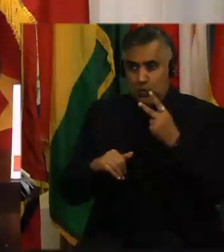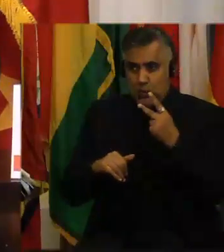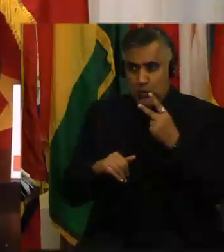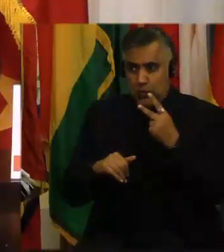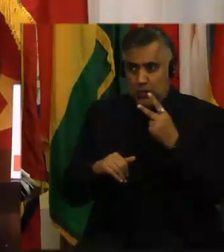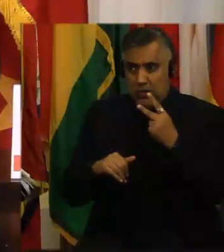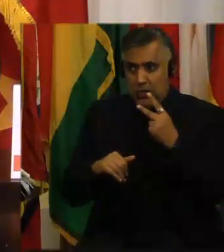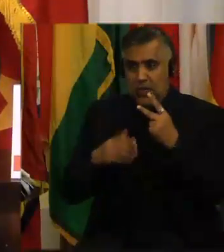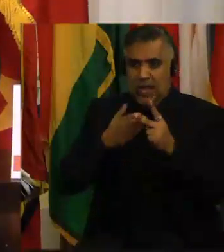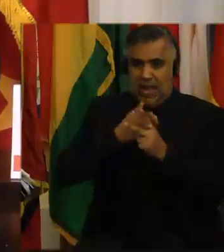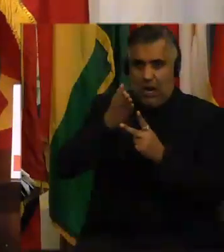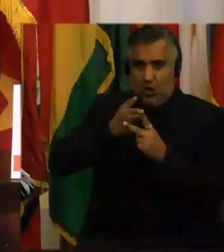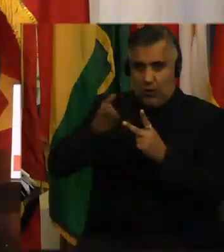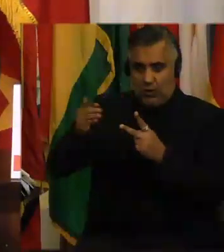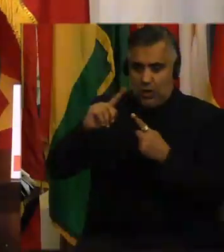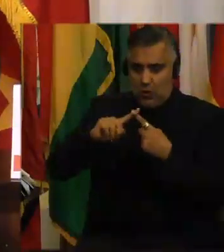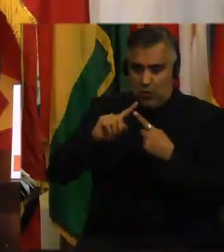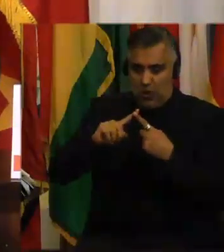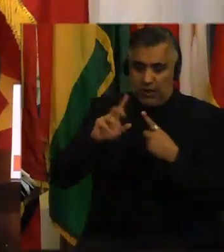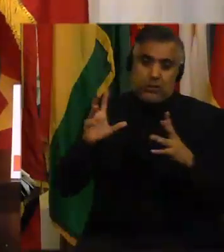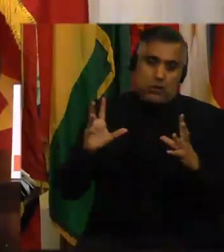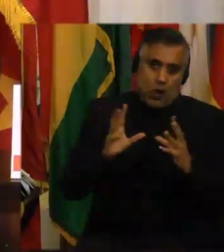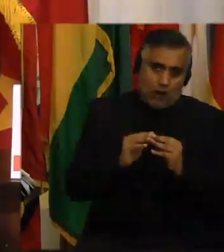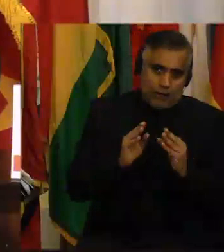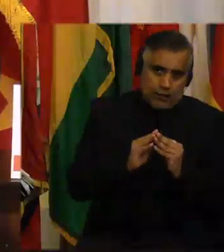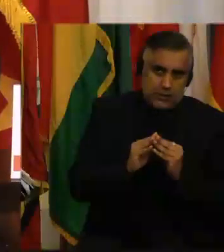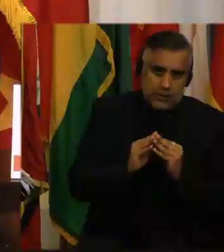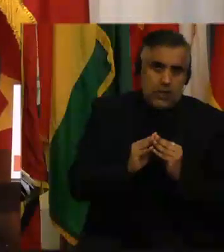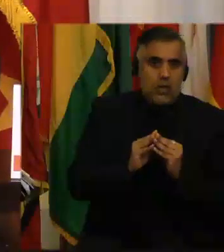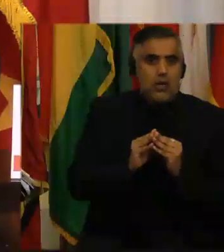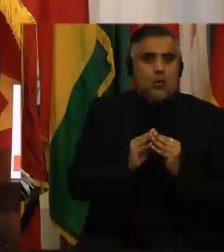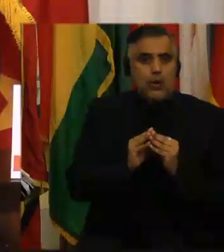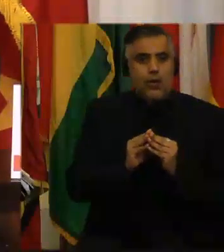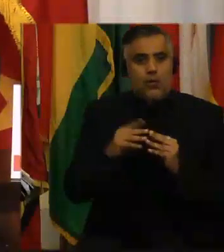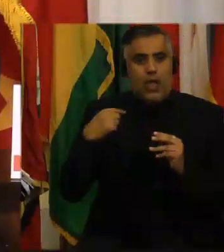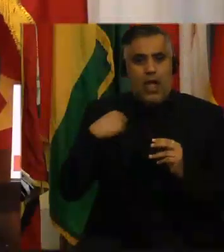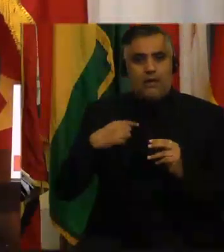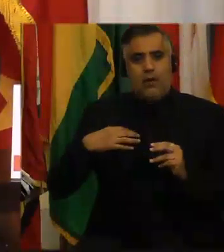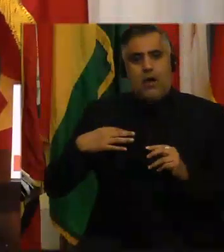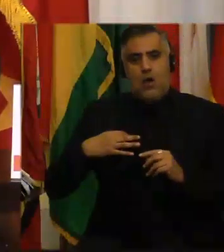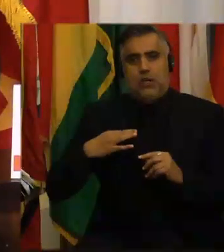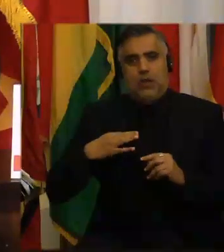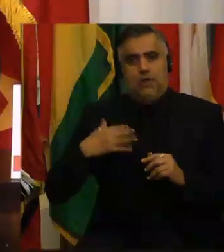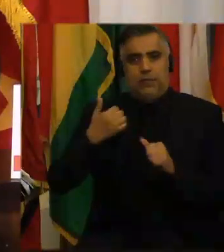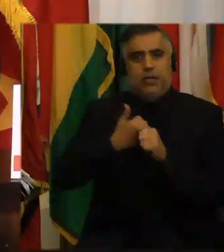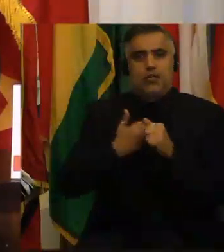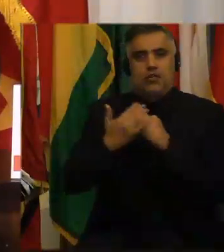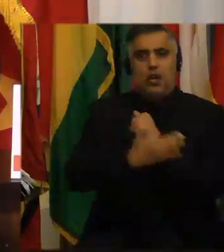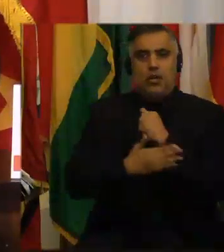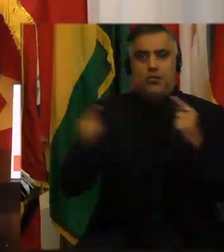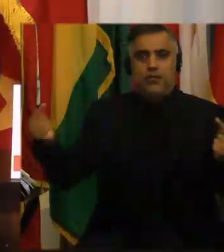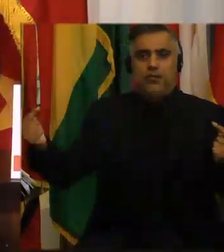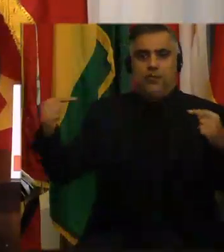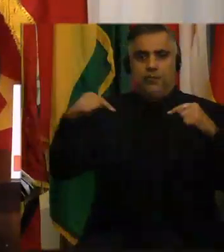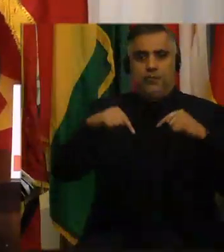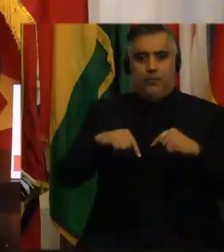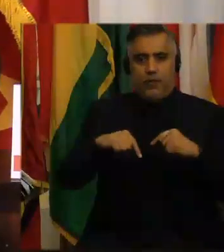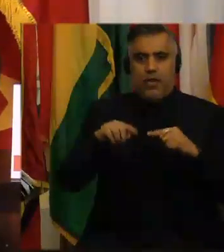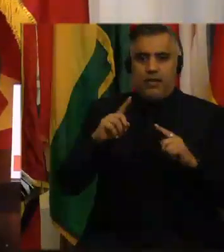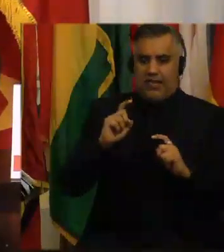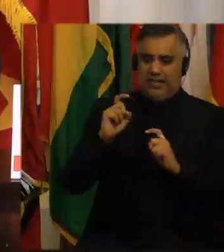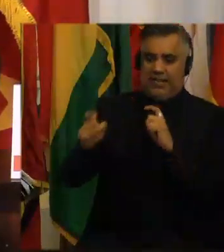estados partes donde se presenta una persona que es la delegada de cada estado firmante de la convención. Son 32 estados, o